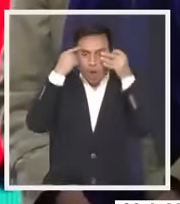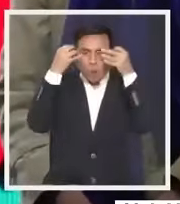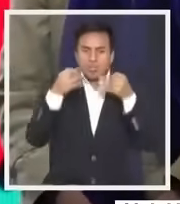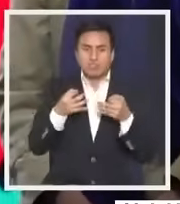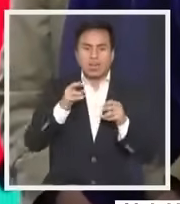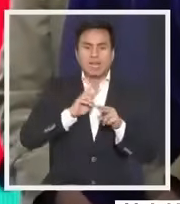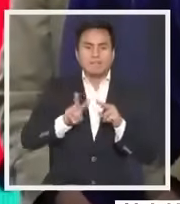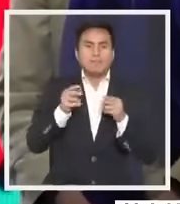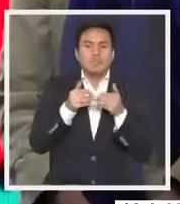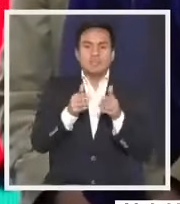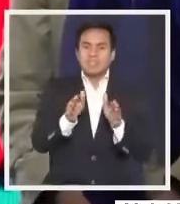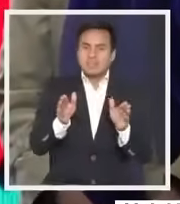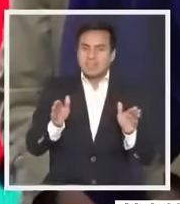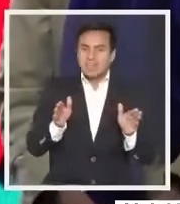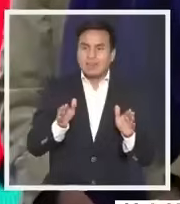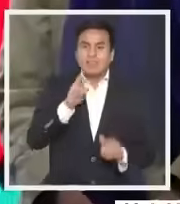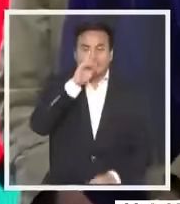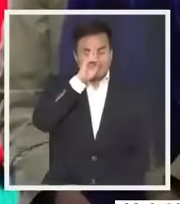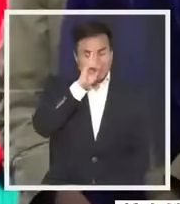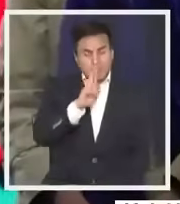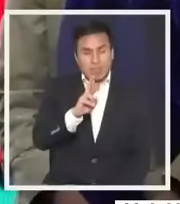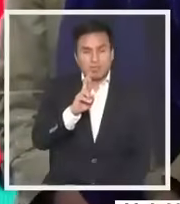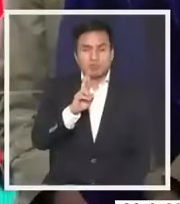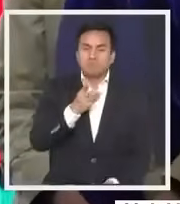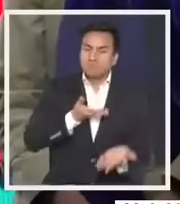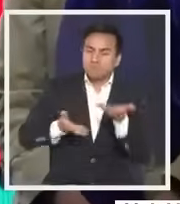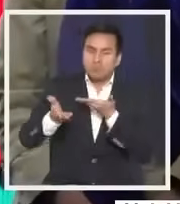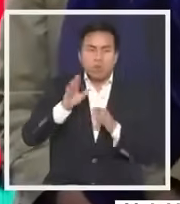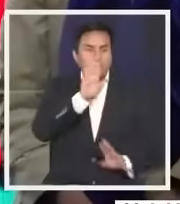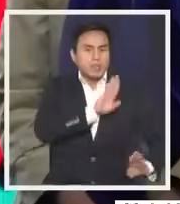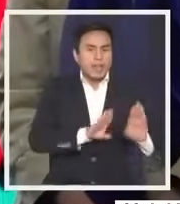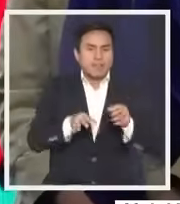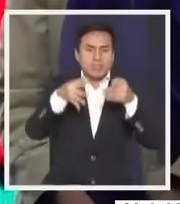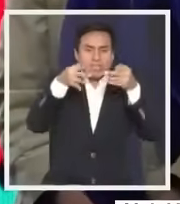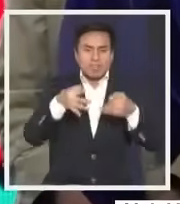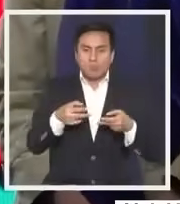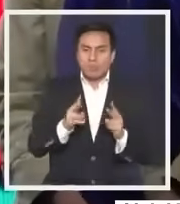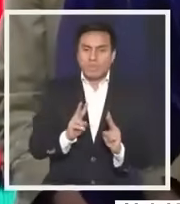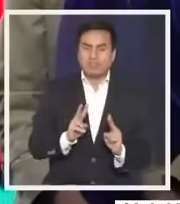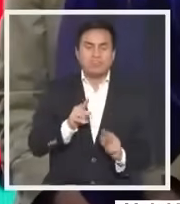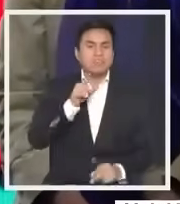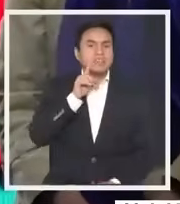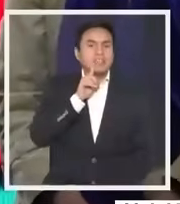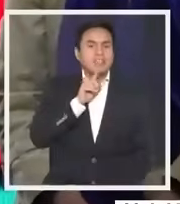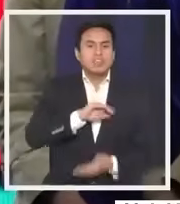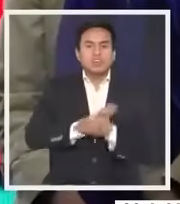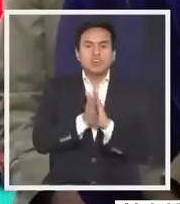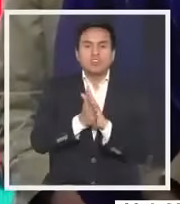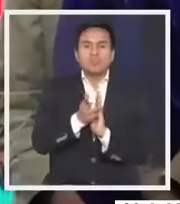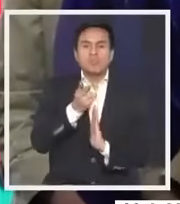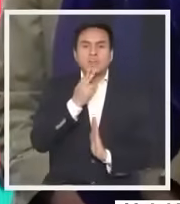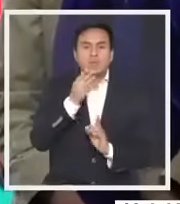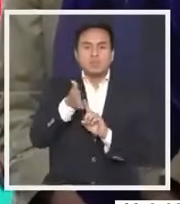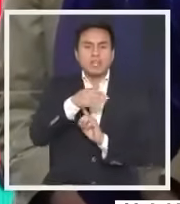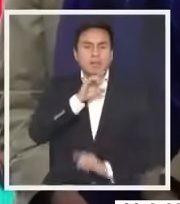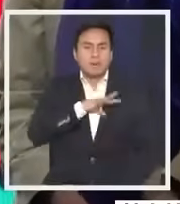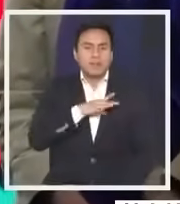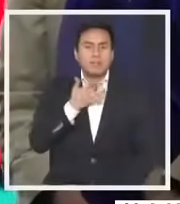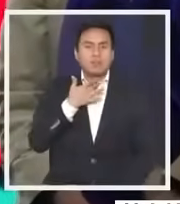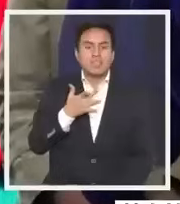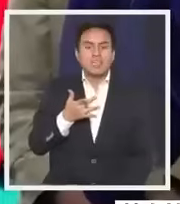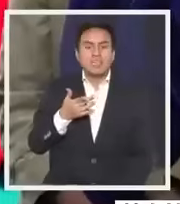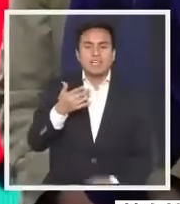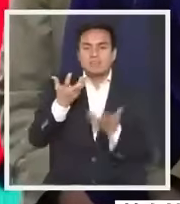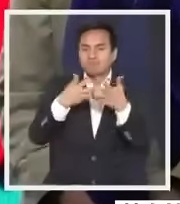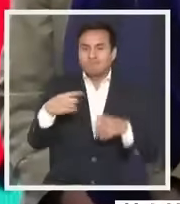convicción, de ejercer la libertad es respetándonos, cuidándonos, garantizando los derechos que tienen todos los que habitan nuestra patria por el solo hecho de